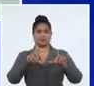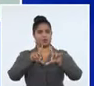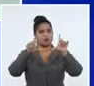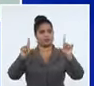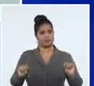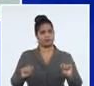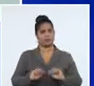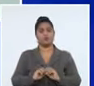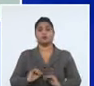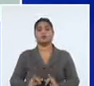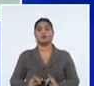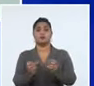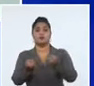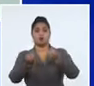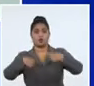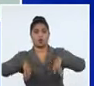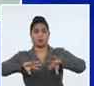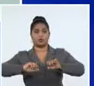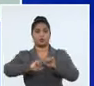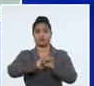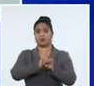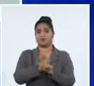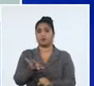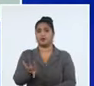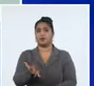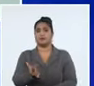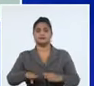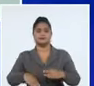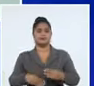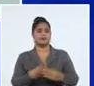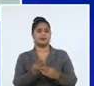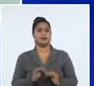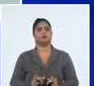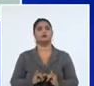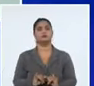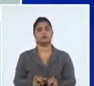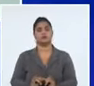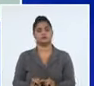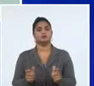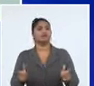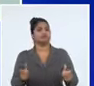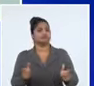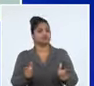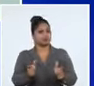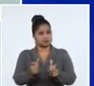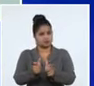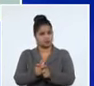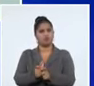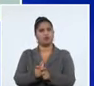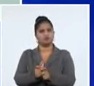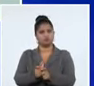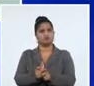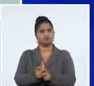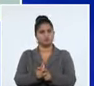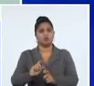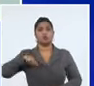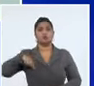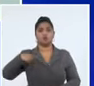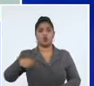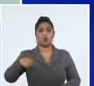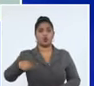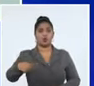últimos 15 días. Es una reducción, sí, en una escalera que se mantiene